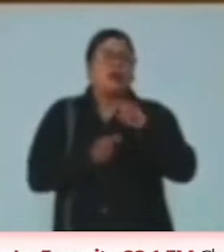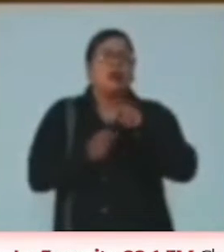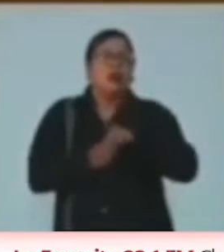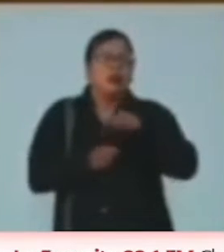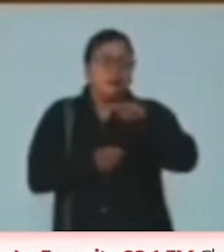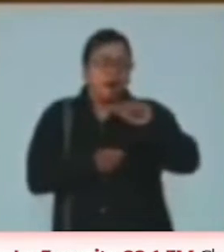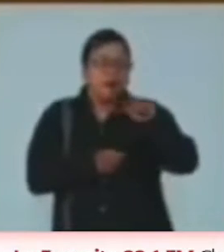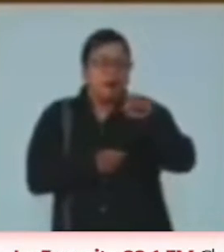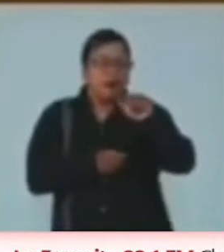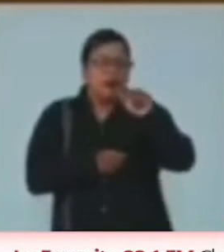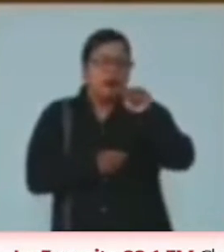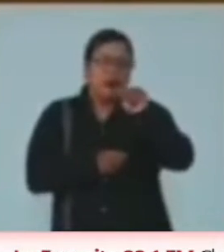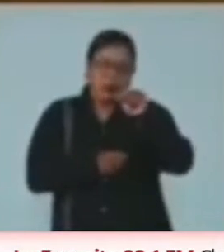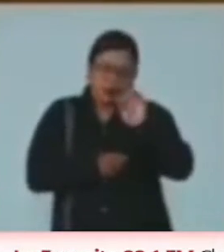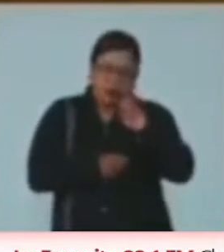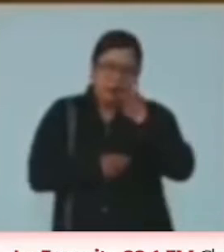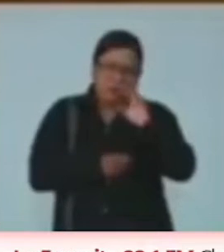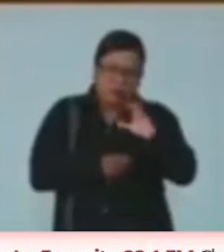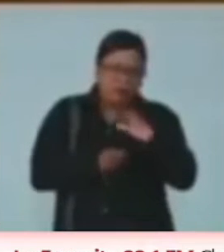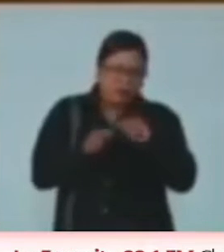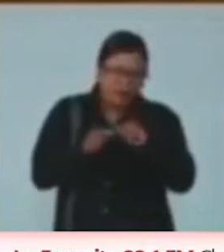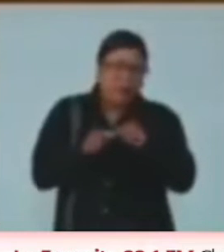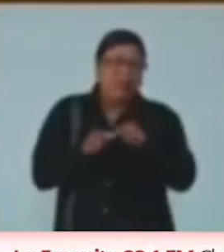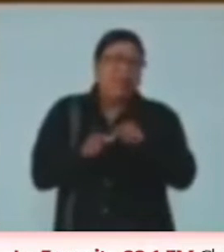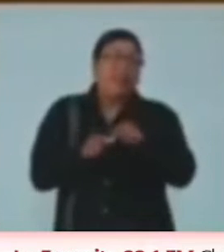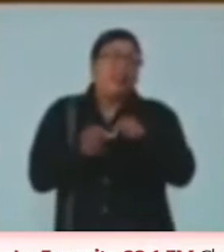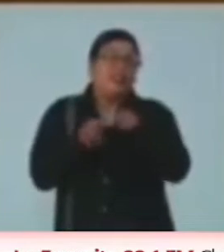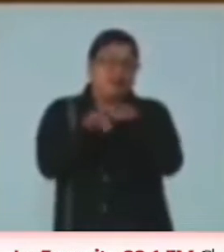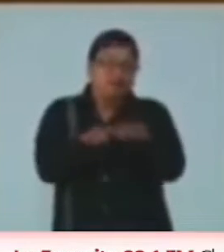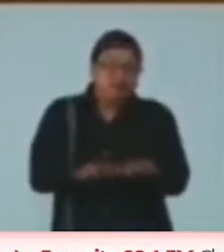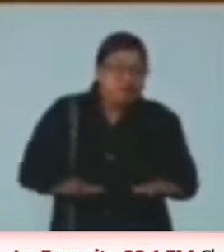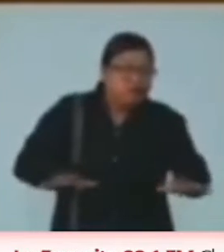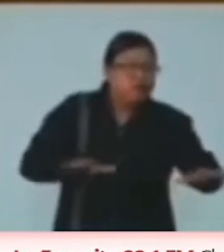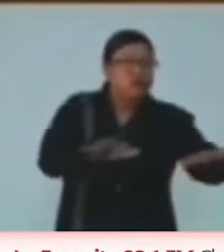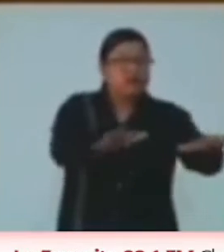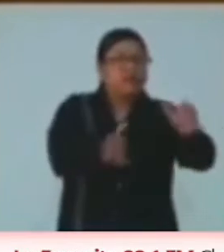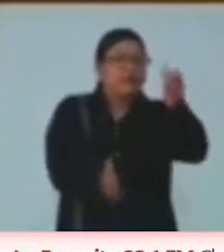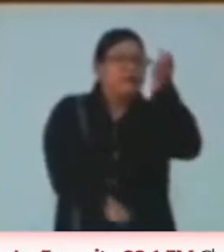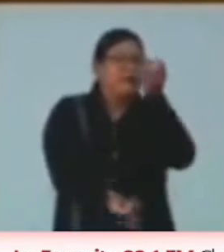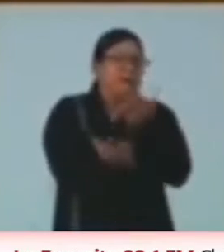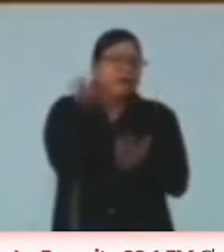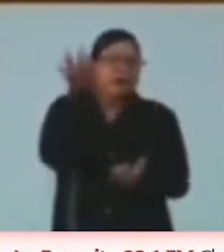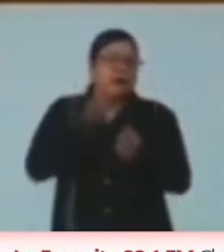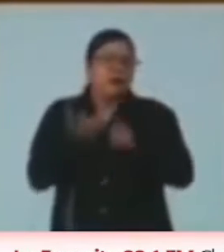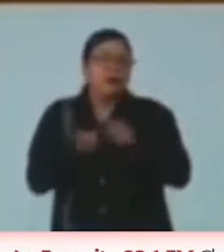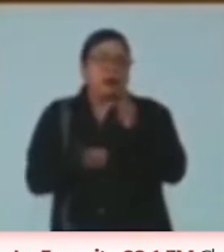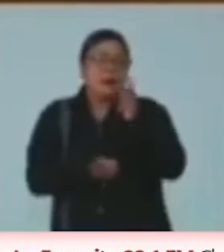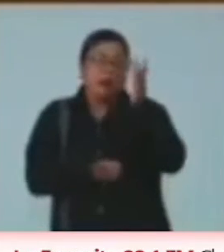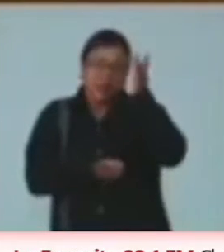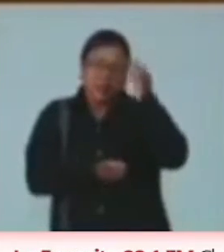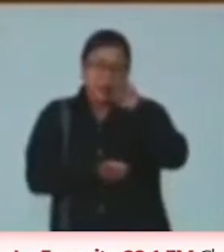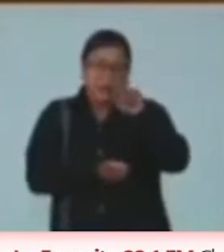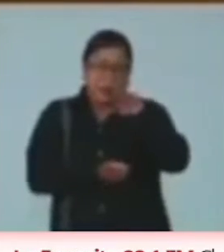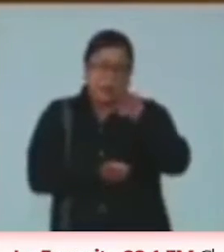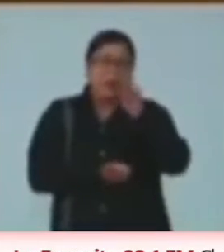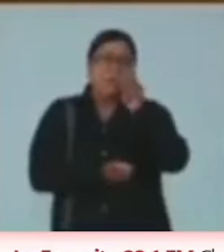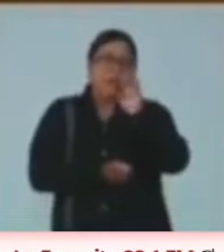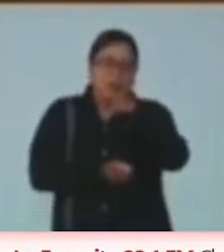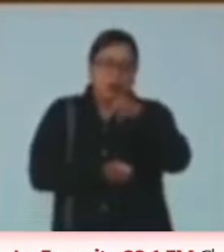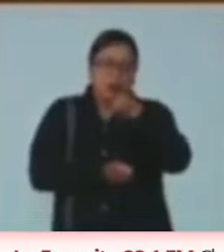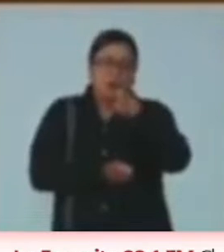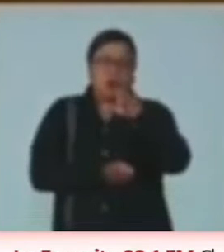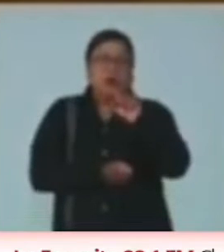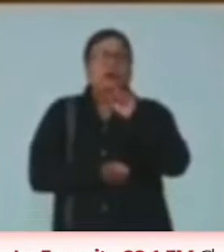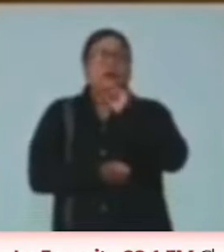Tomás Mazaltepec. El incendio se extendió a territorios de Santa María Peñoles y San Felipe